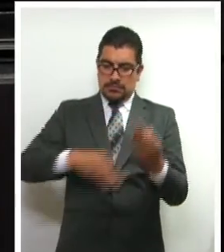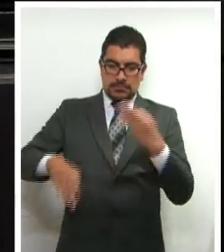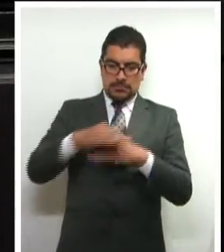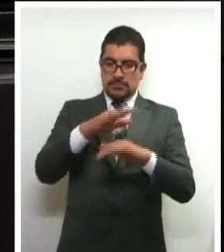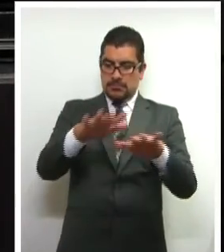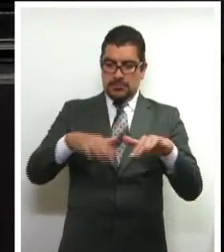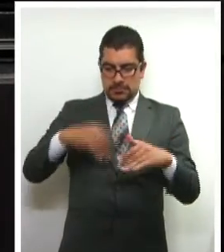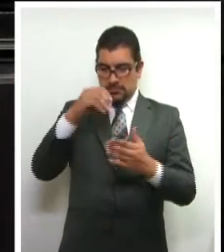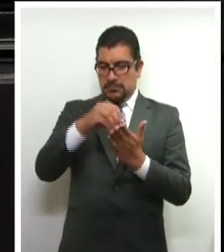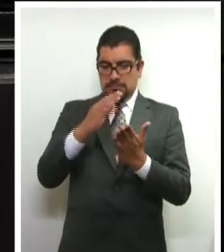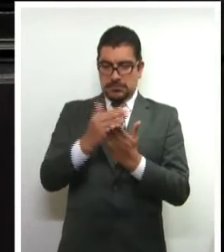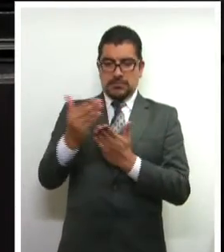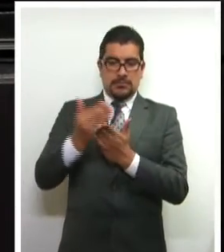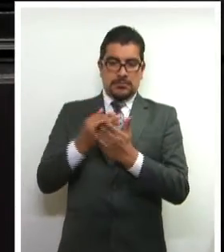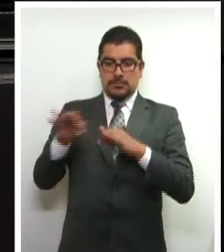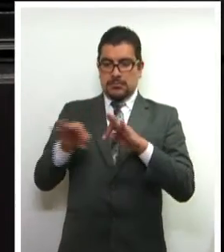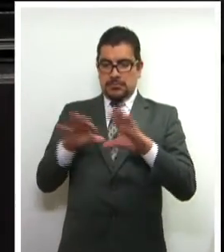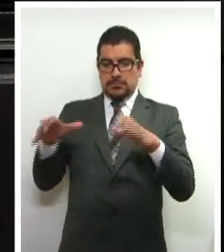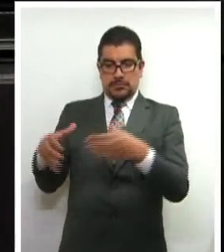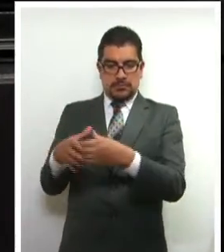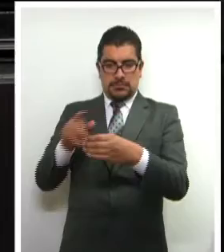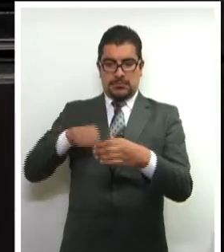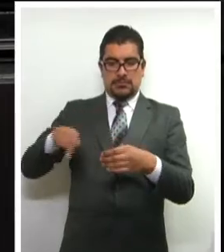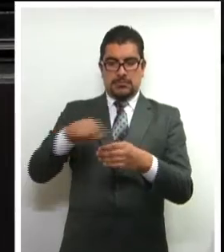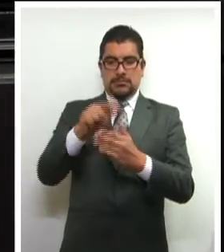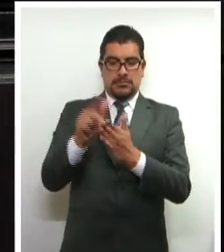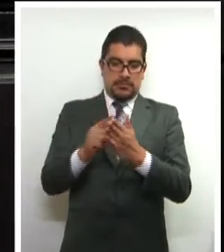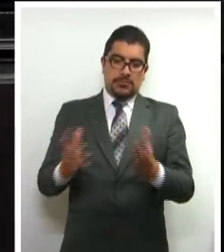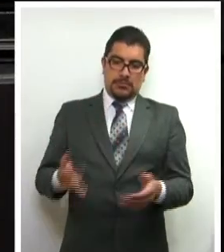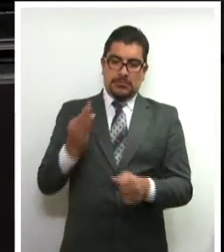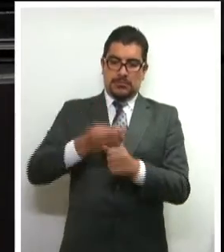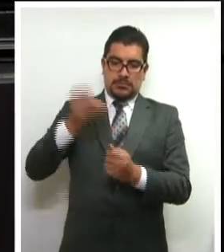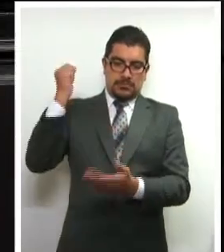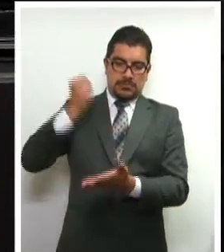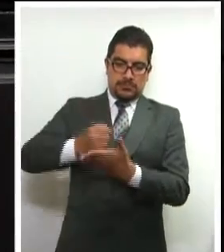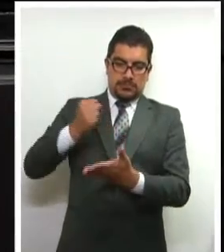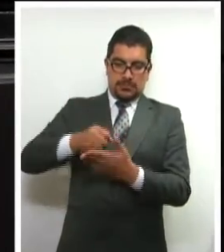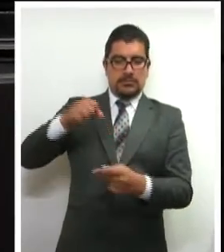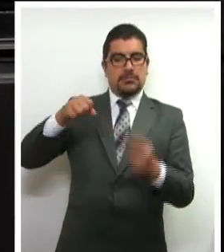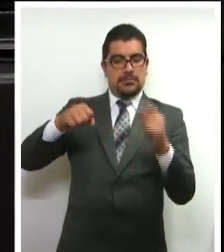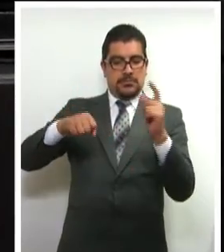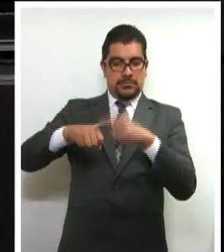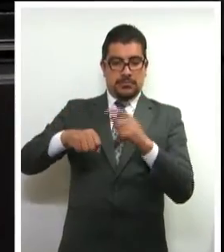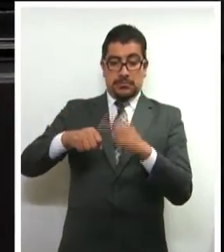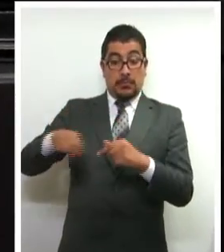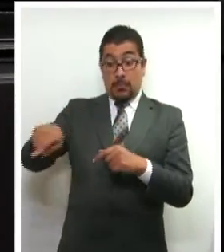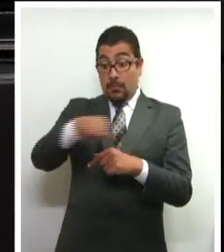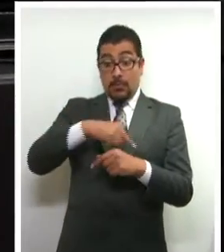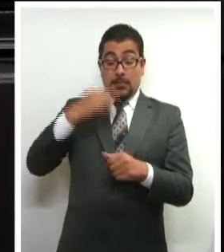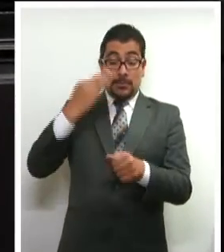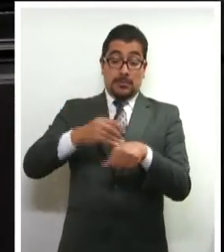sesiones de trabajo de las comisiones legislativas, se levanta la sesión y se cita para la